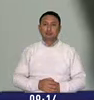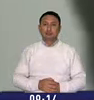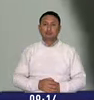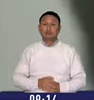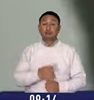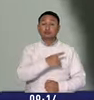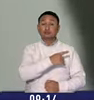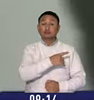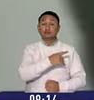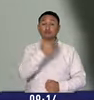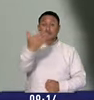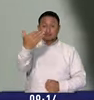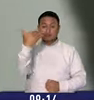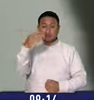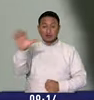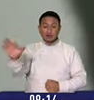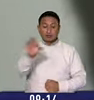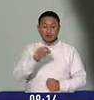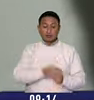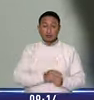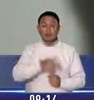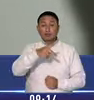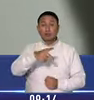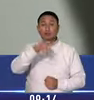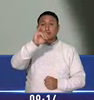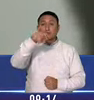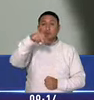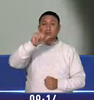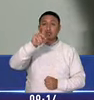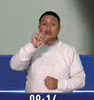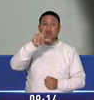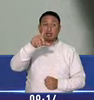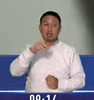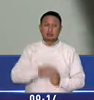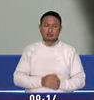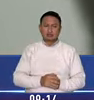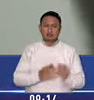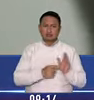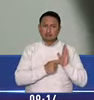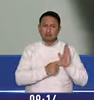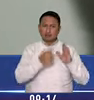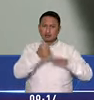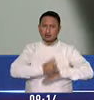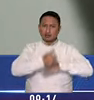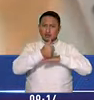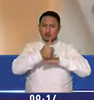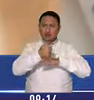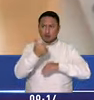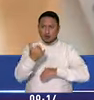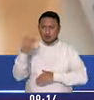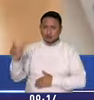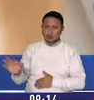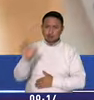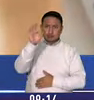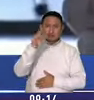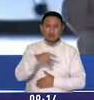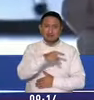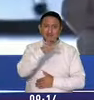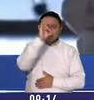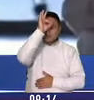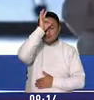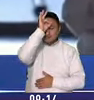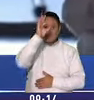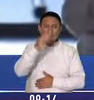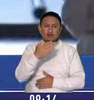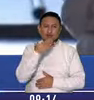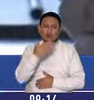Las declaraciones del alcalde electo del cantón Pindal, Julio Guerrero, darían muestra de que las autoridades electas no tendrían conocimiento de